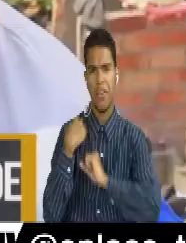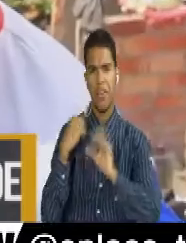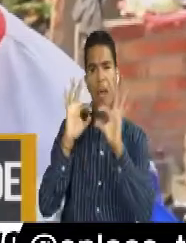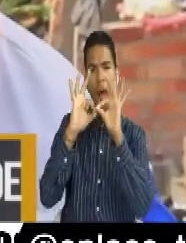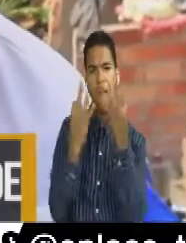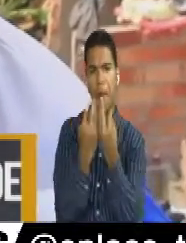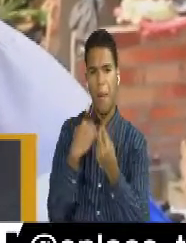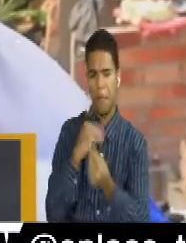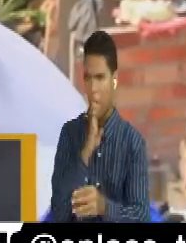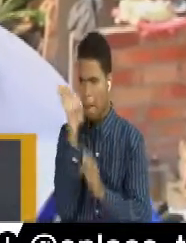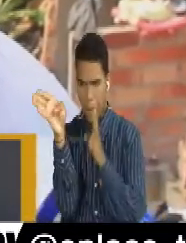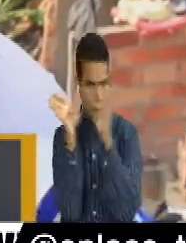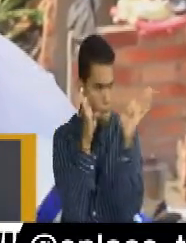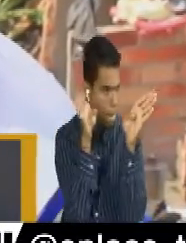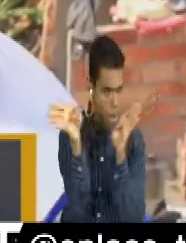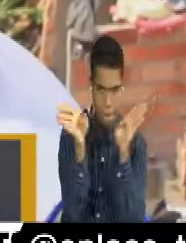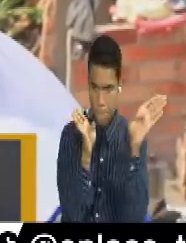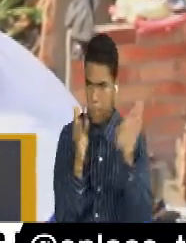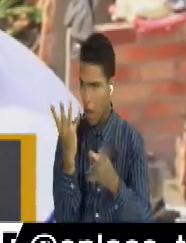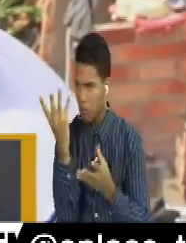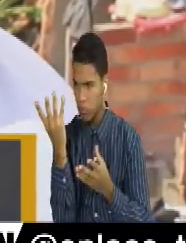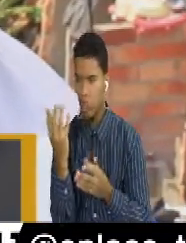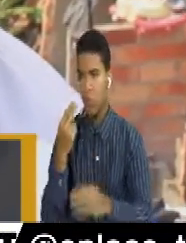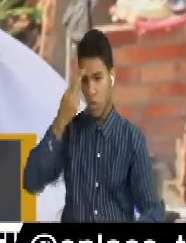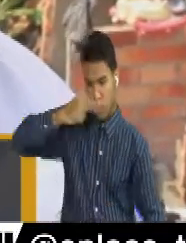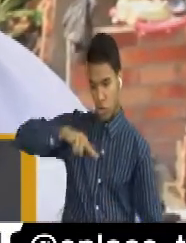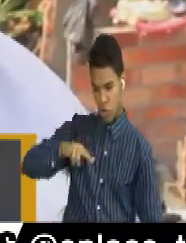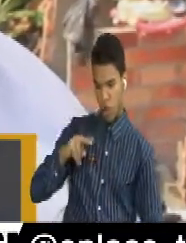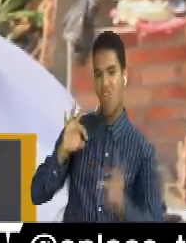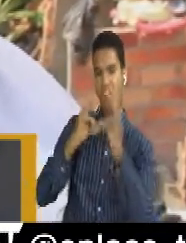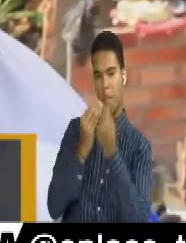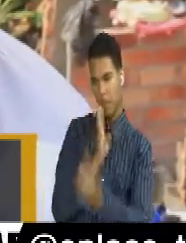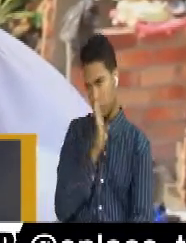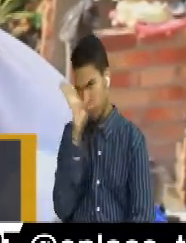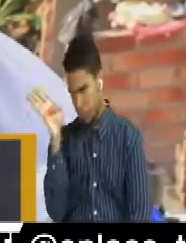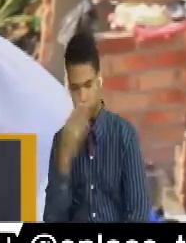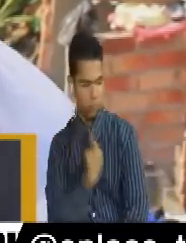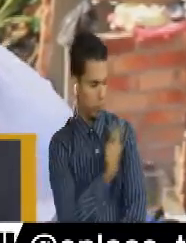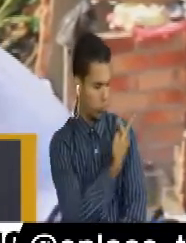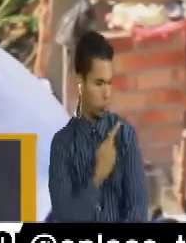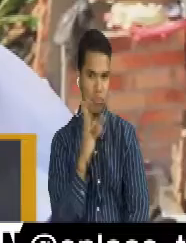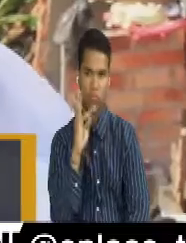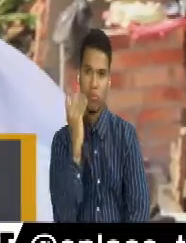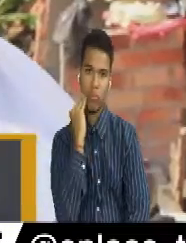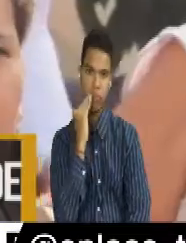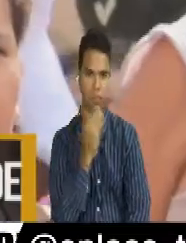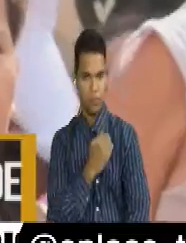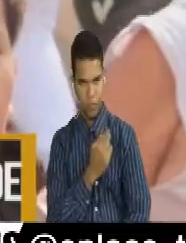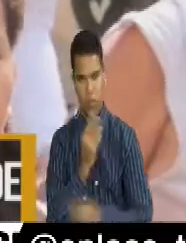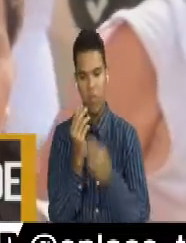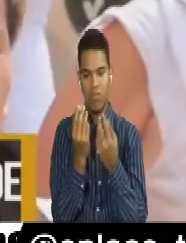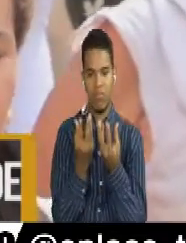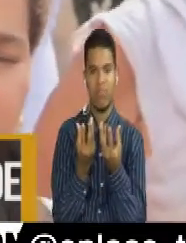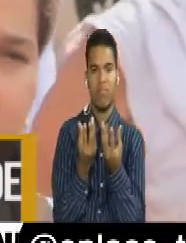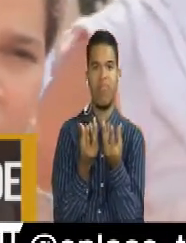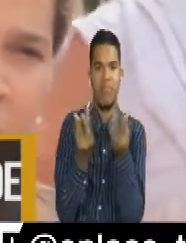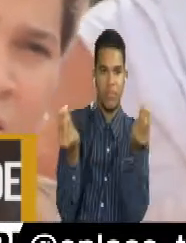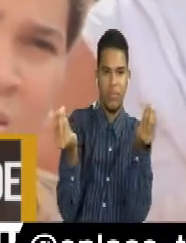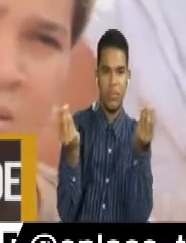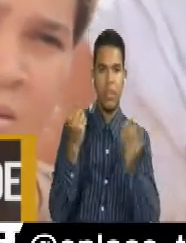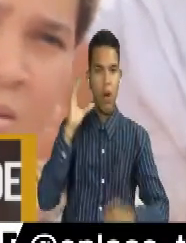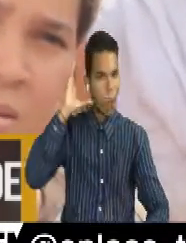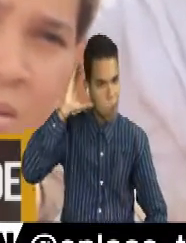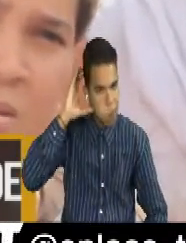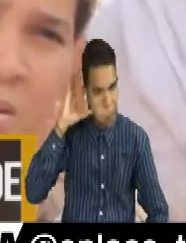Estamos repartidos en varios sitios, los hijos en un lado, nosotros, mi pareja en otro lado, y así estamos ahí. Y como ves, aquí estamos construyendo el